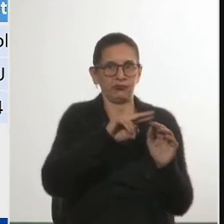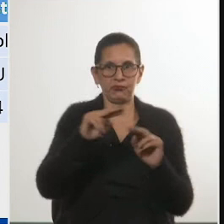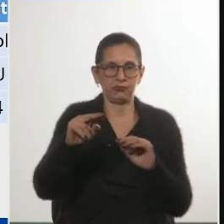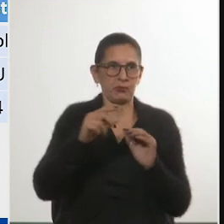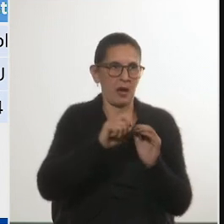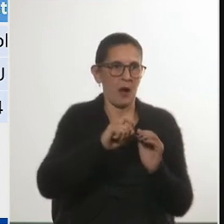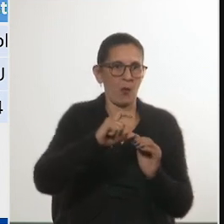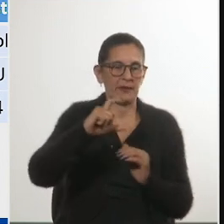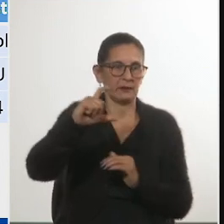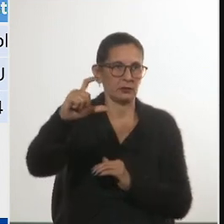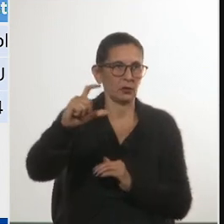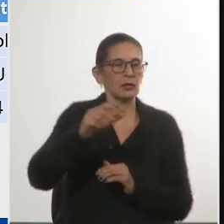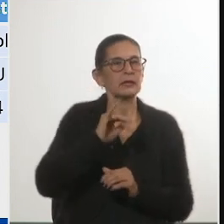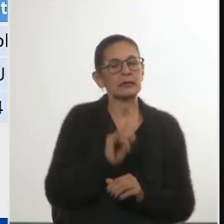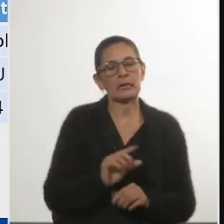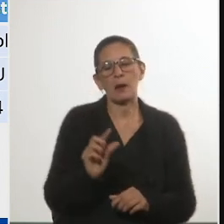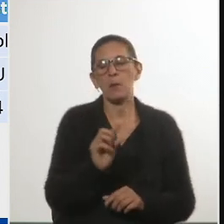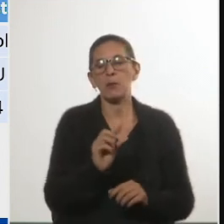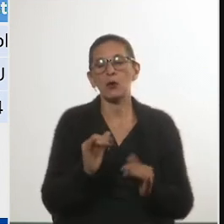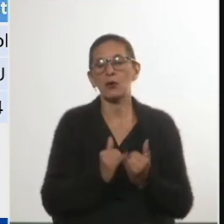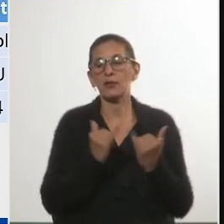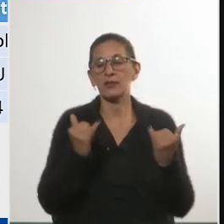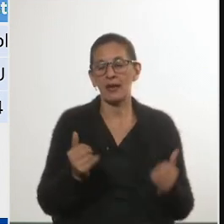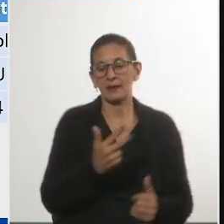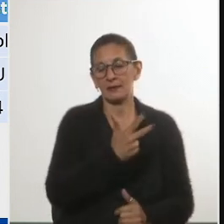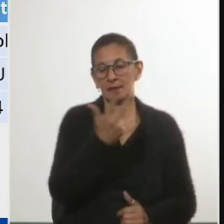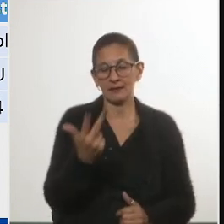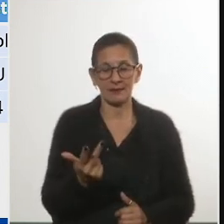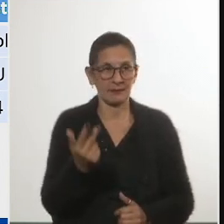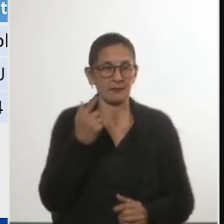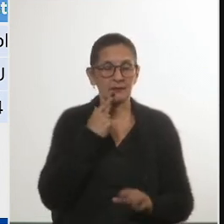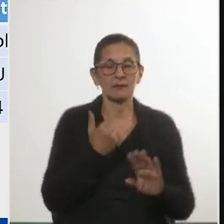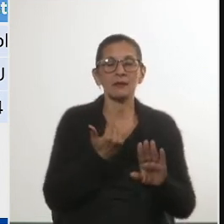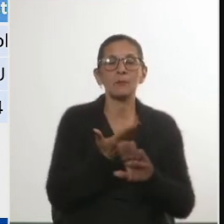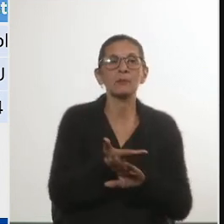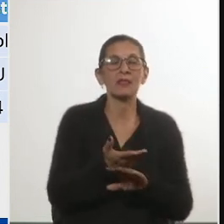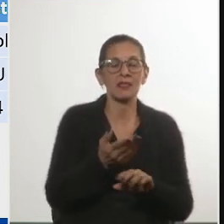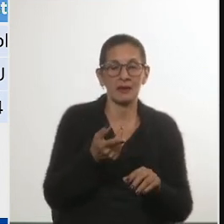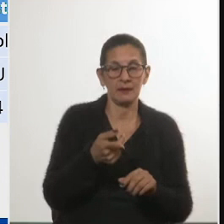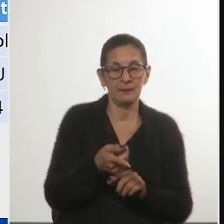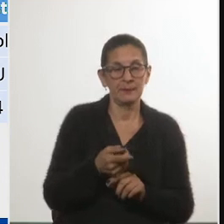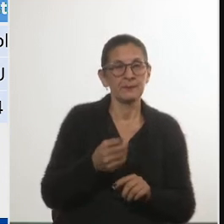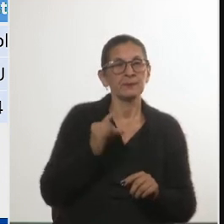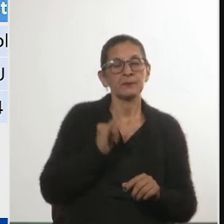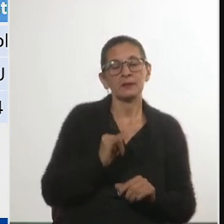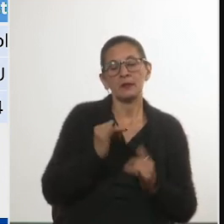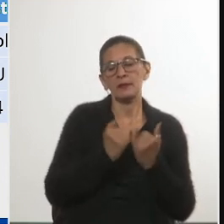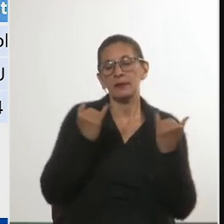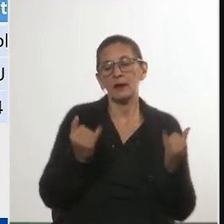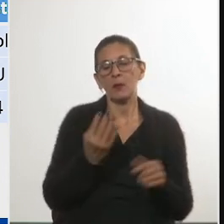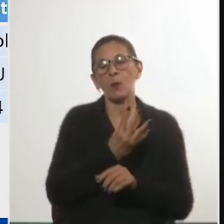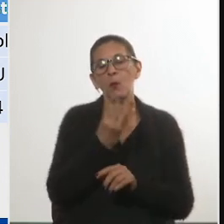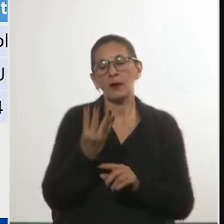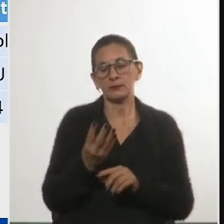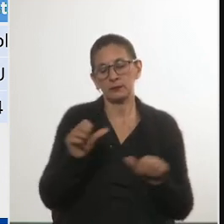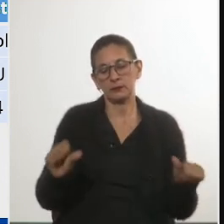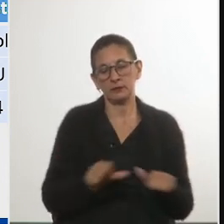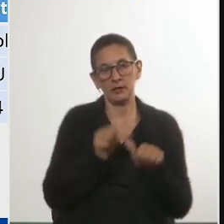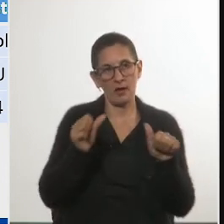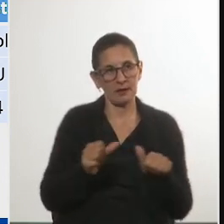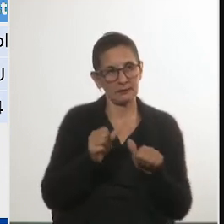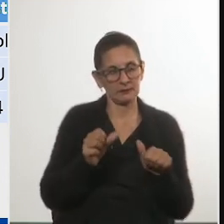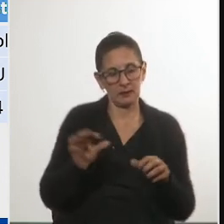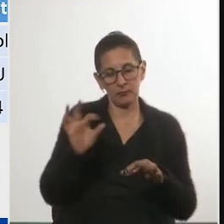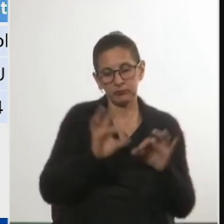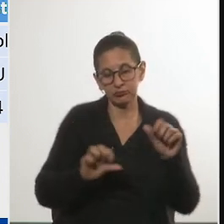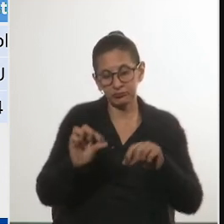sostenida del aumento y que a los pocos días, ya el día 3 se nos solicita la excepcionalidad y el día 4 se realiza la